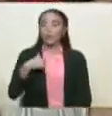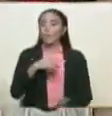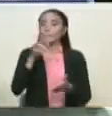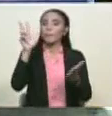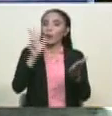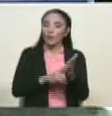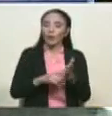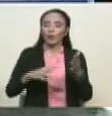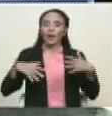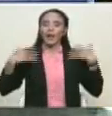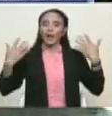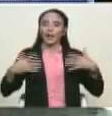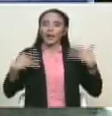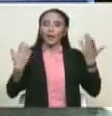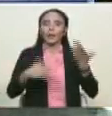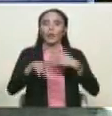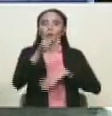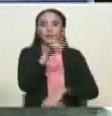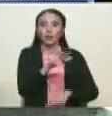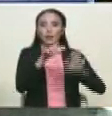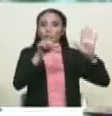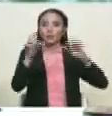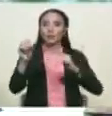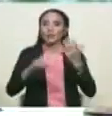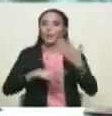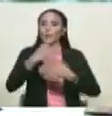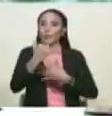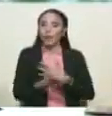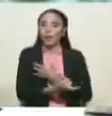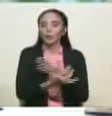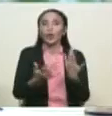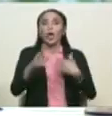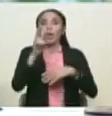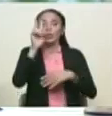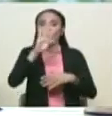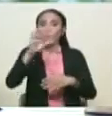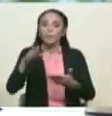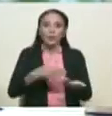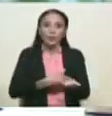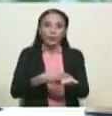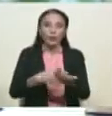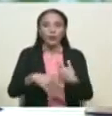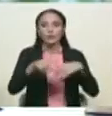hoy para estos 360 proyectos,